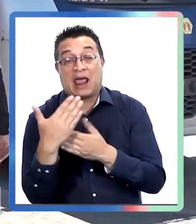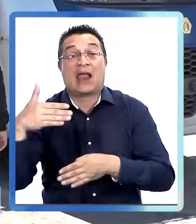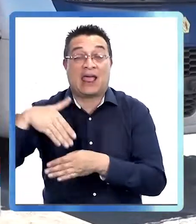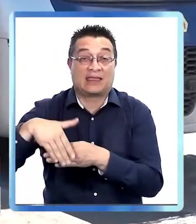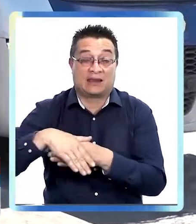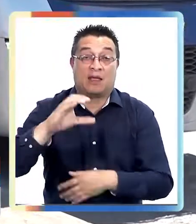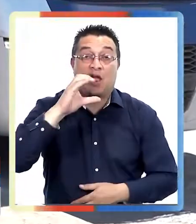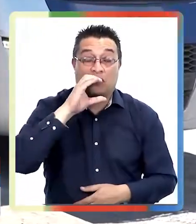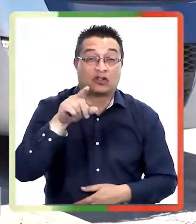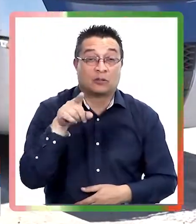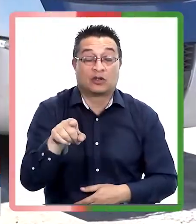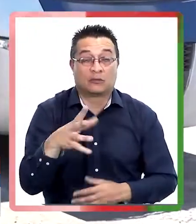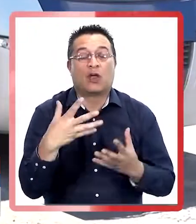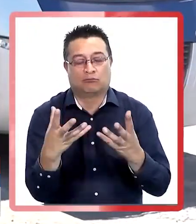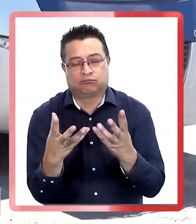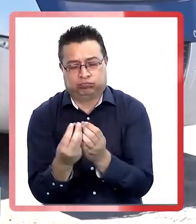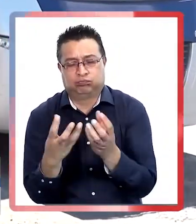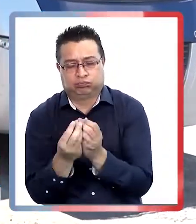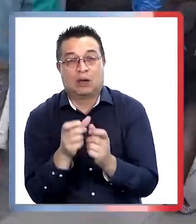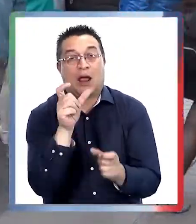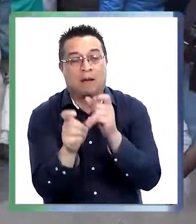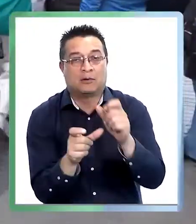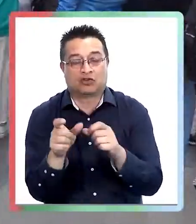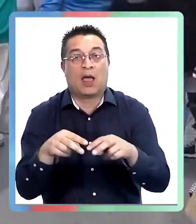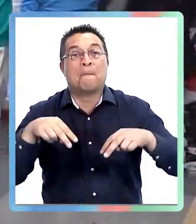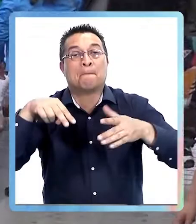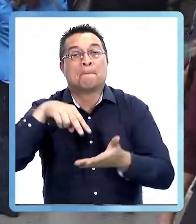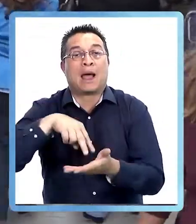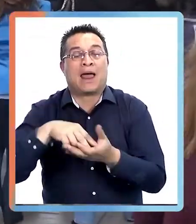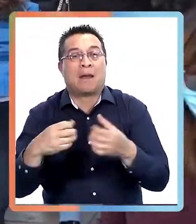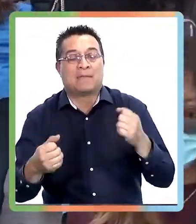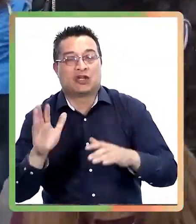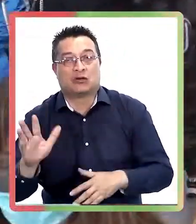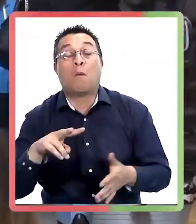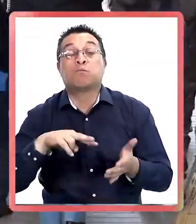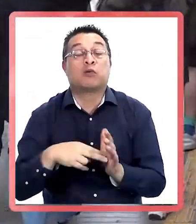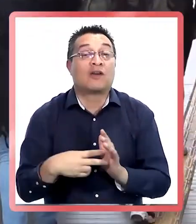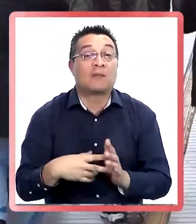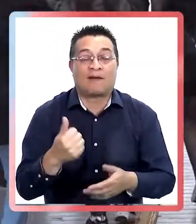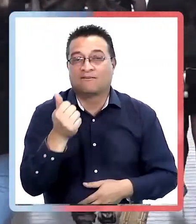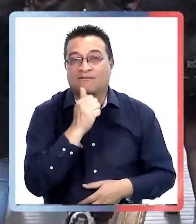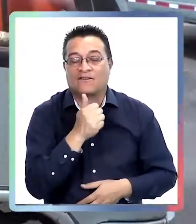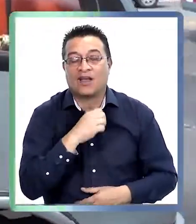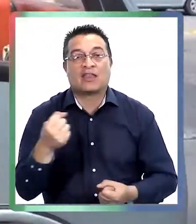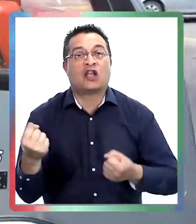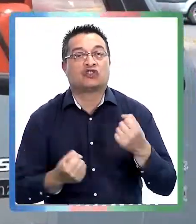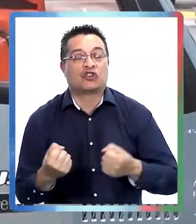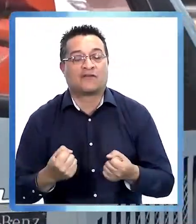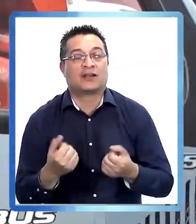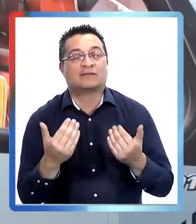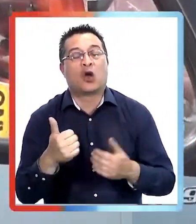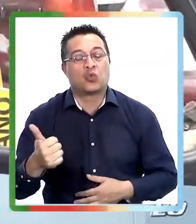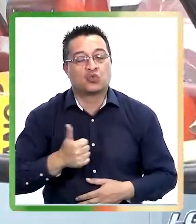tardes del Gran Concepción es la aglomeración de personas en paraderos. El problema, la falta de choferes